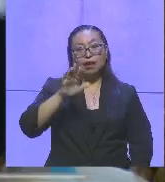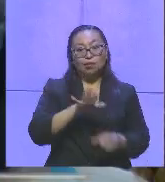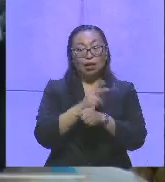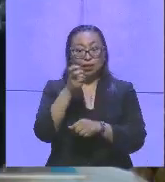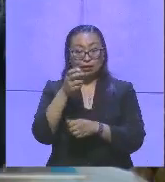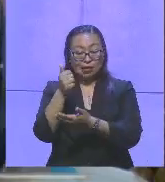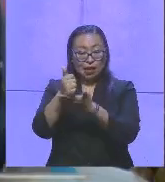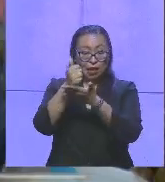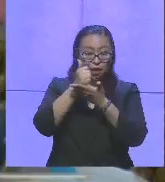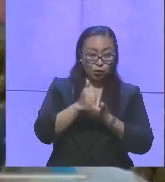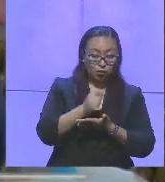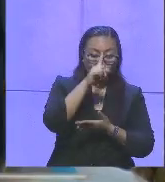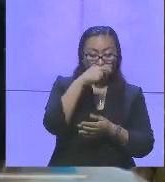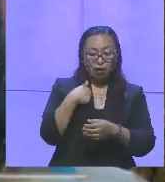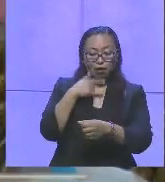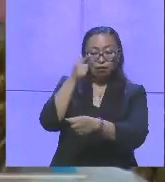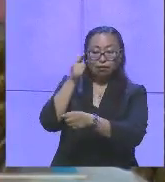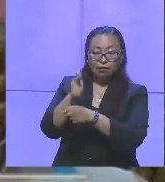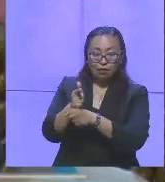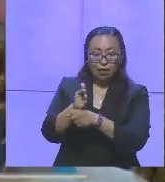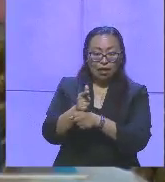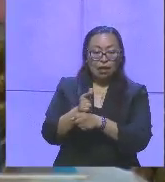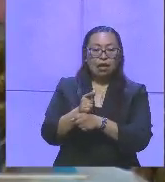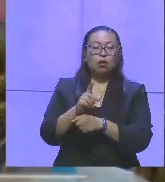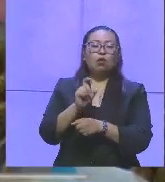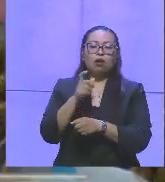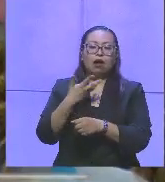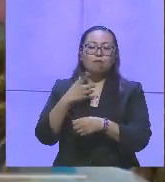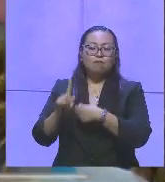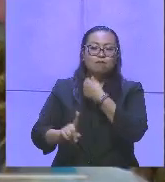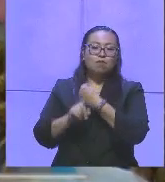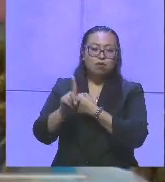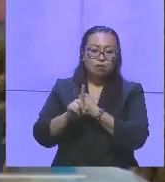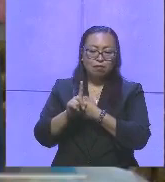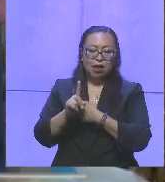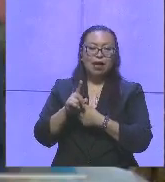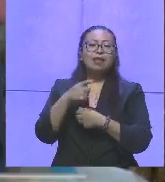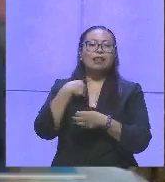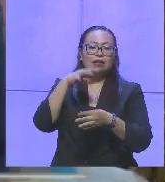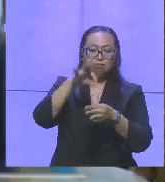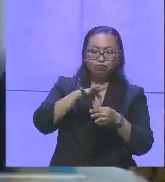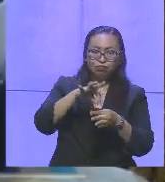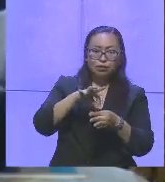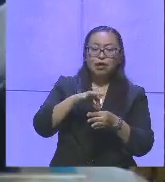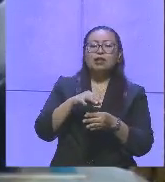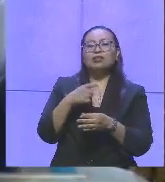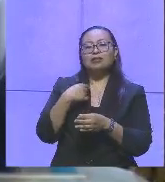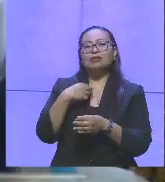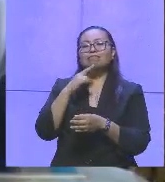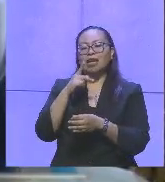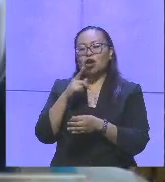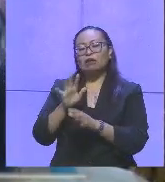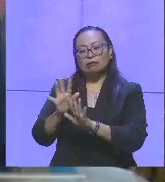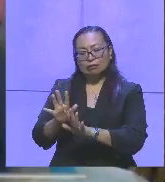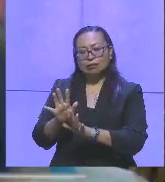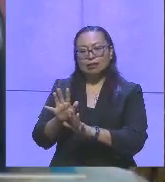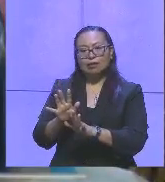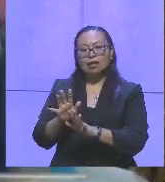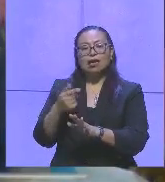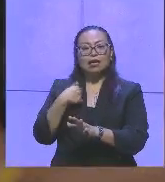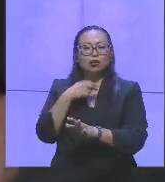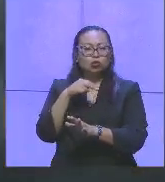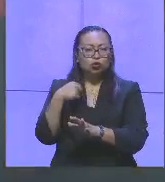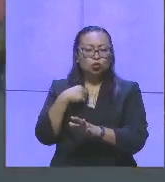permite identificar que cuando se dan violaciones a determinados procesos electorales, estos son de la trascendencia necesaria